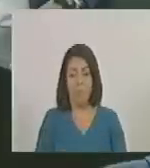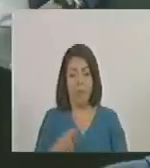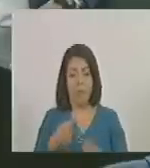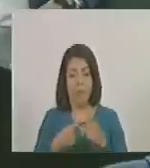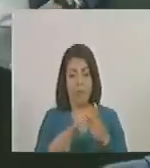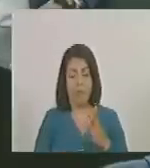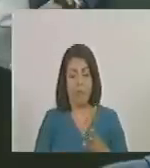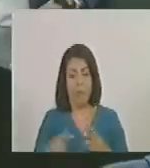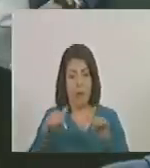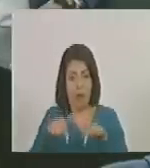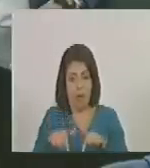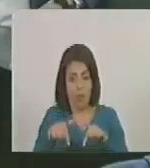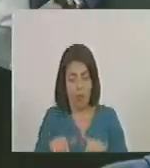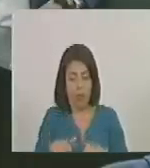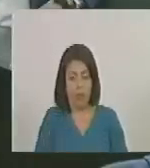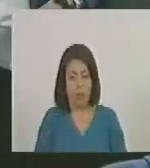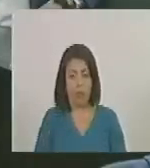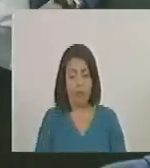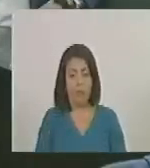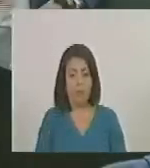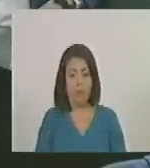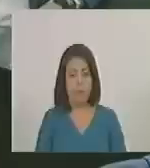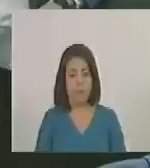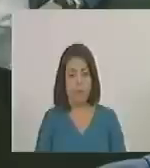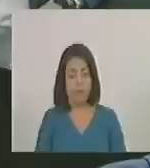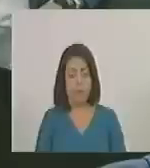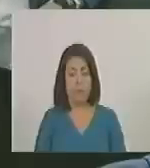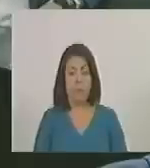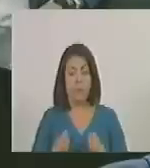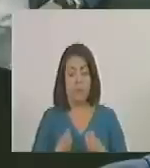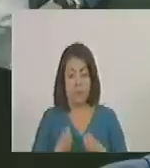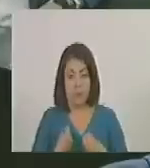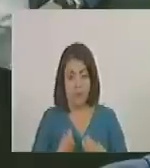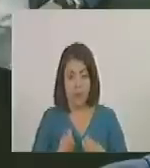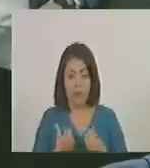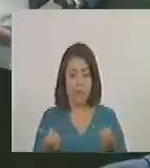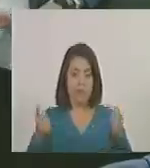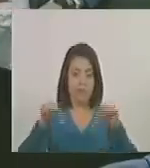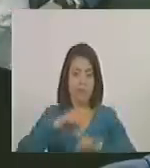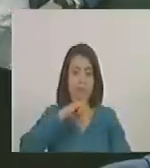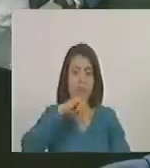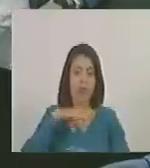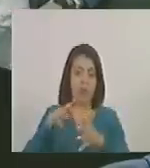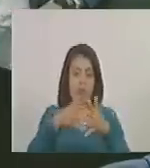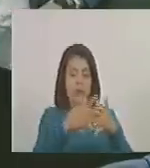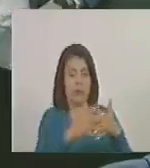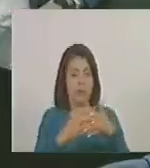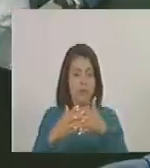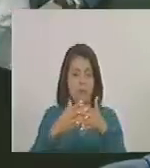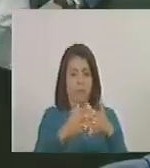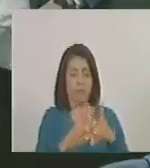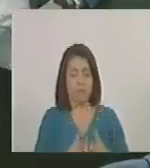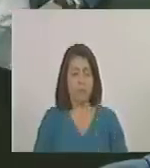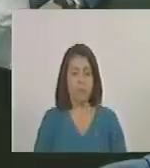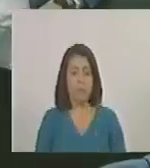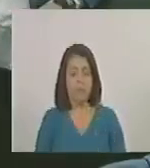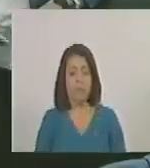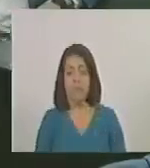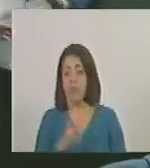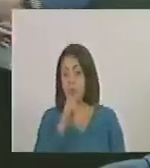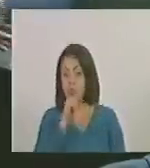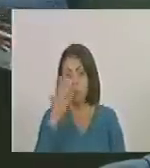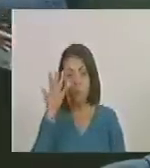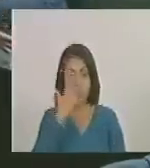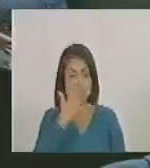circunstancias actuales. Estamos viviendo la decadencia histórica del imperialismo yanqui. De eso no hay